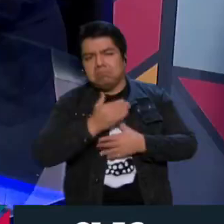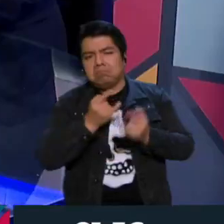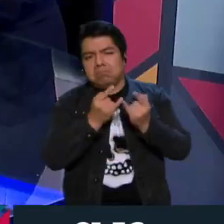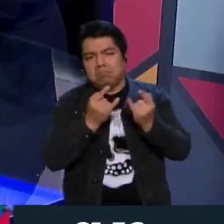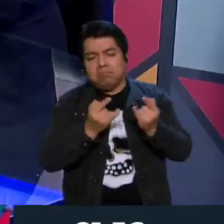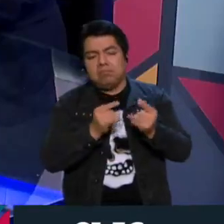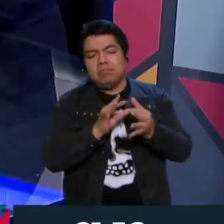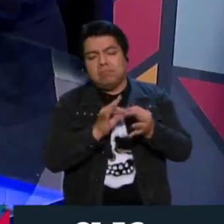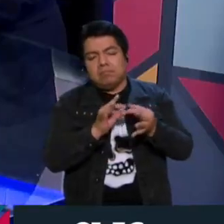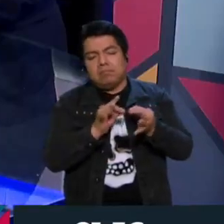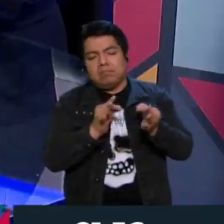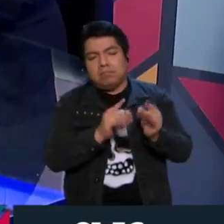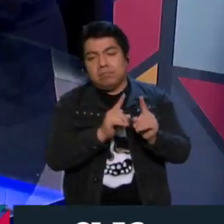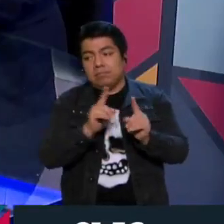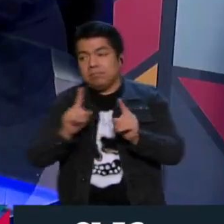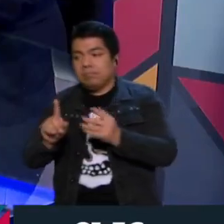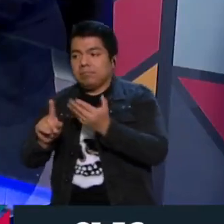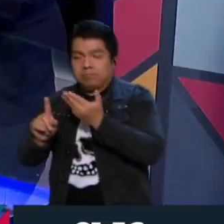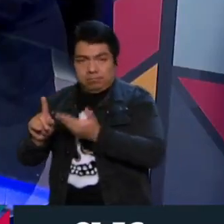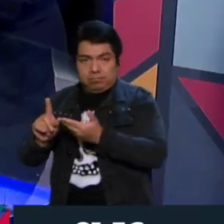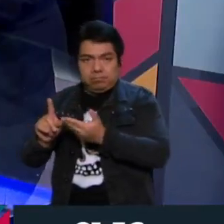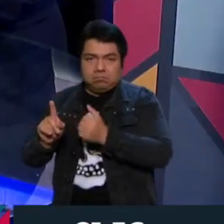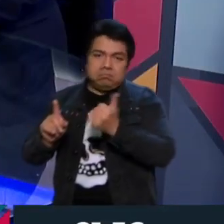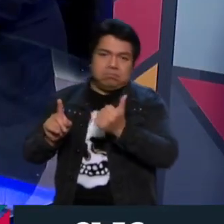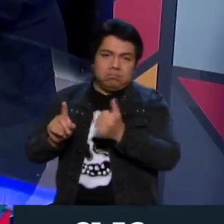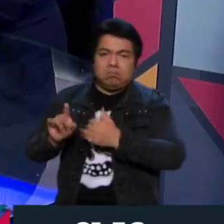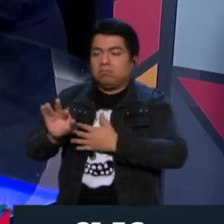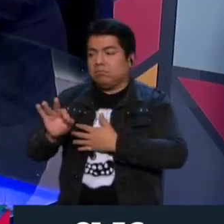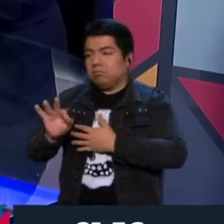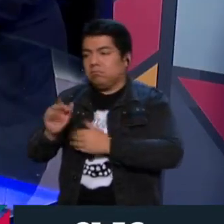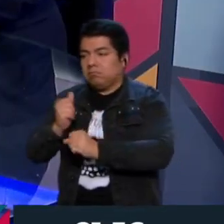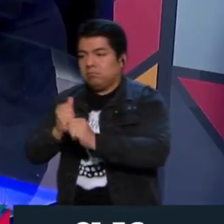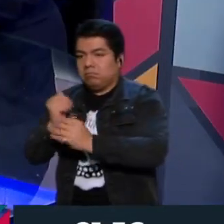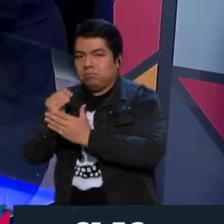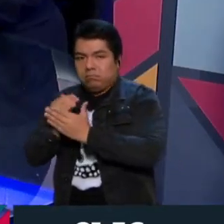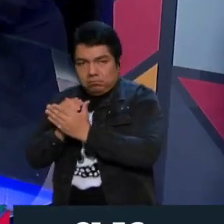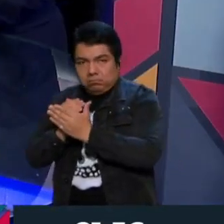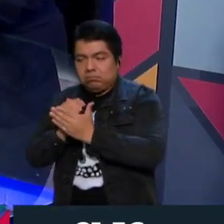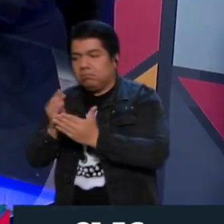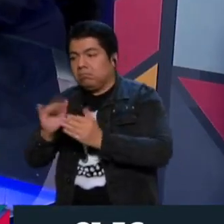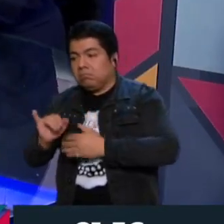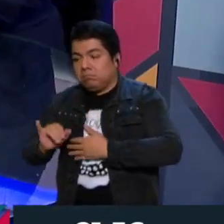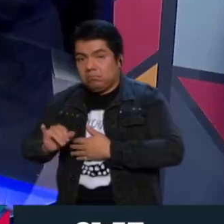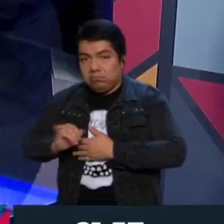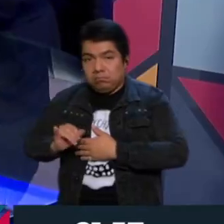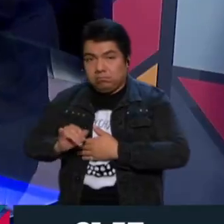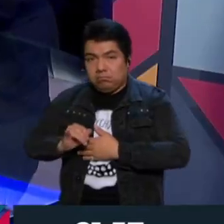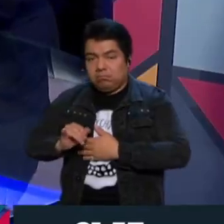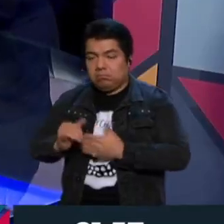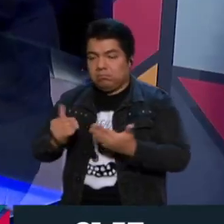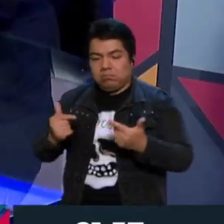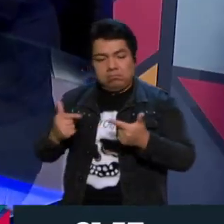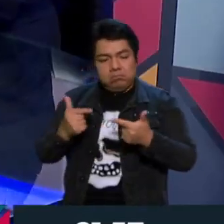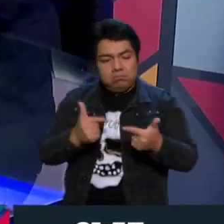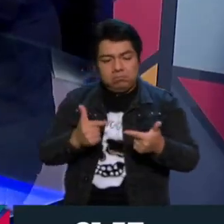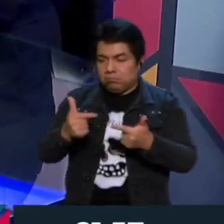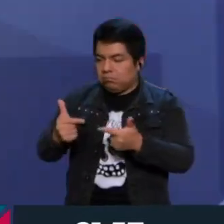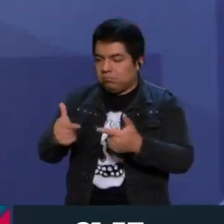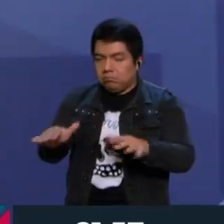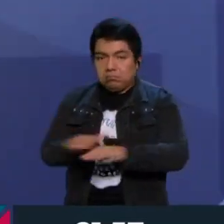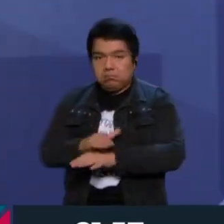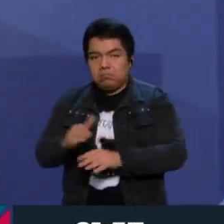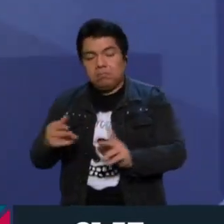lo cuenta, y una persona que tiene 40 años menos, porque eso es muy interesante también, ¿no? El cambio generacional, pues se